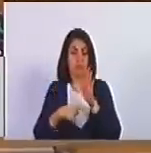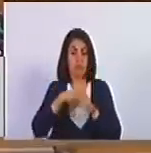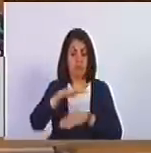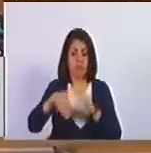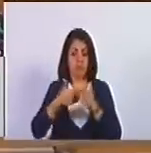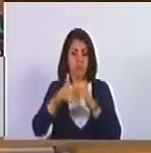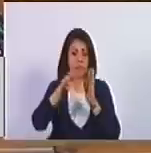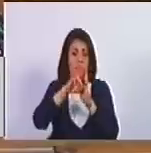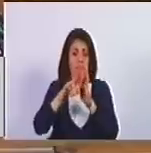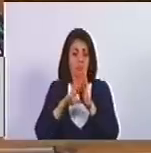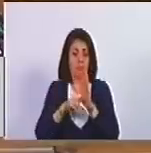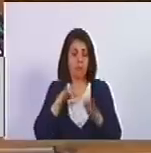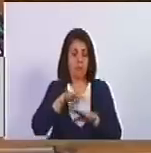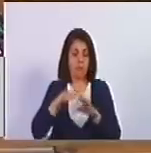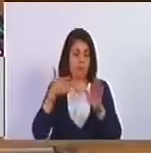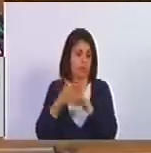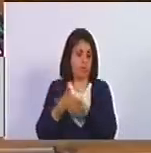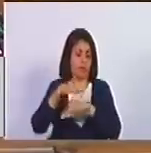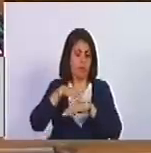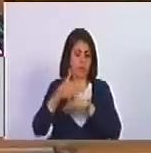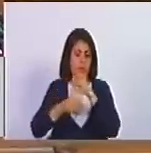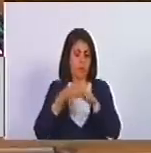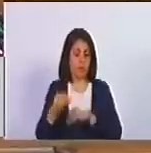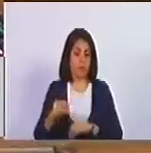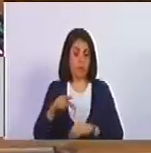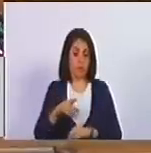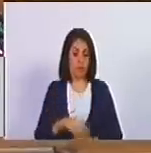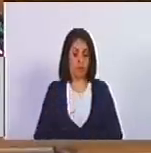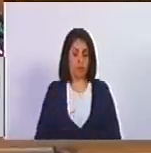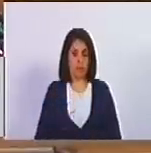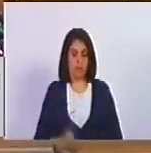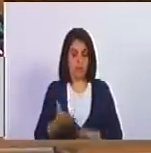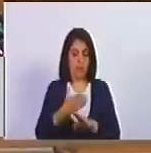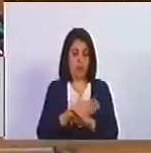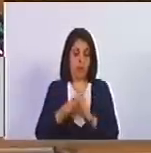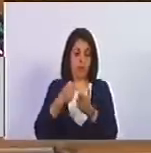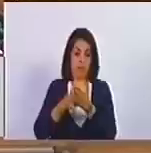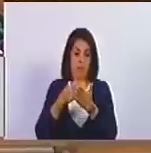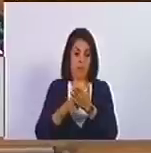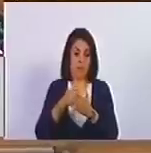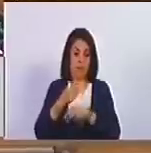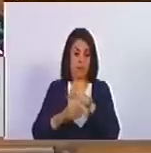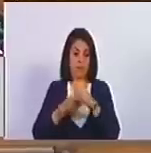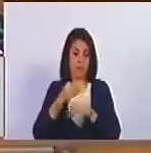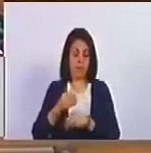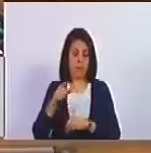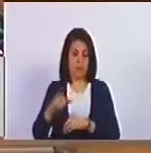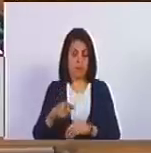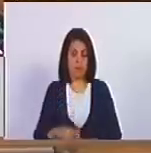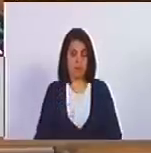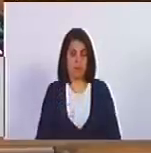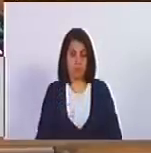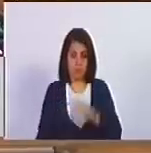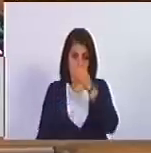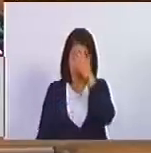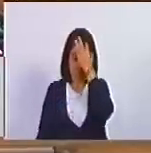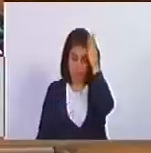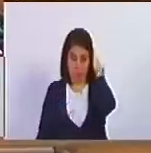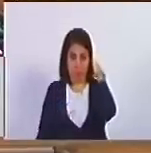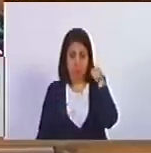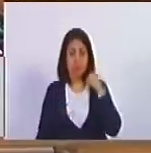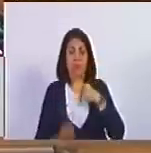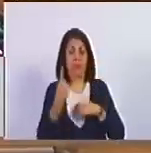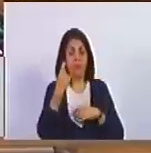todos los requisitos y trámites establecidos, previo pago de los tributos que correspondan. Queda a salvo